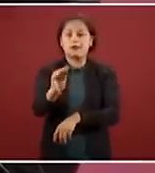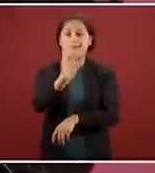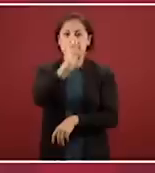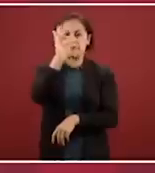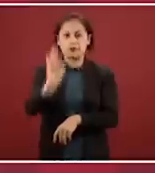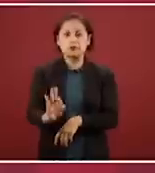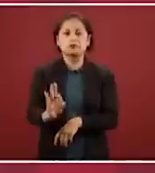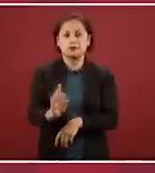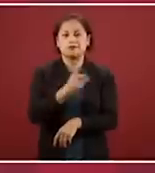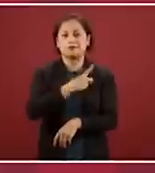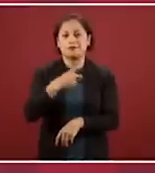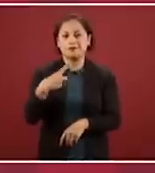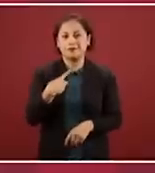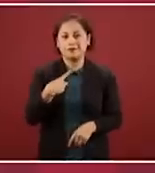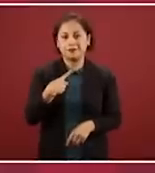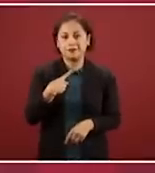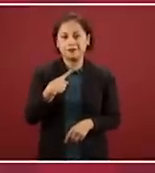Y les